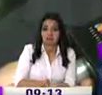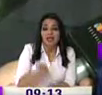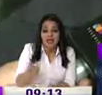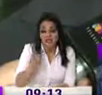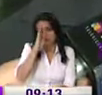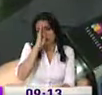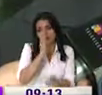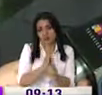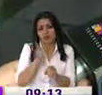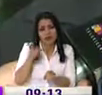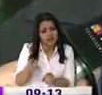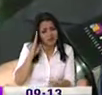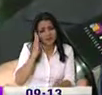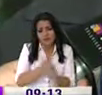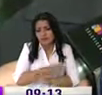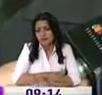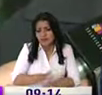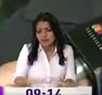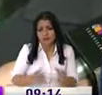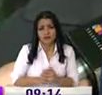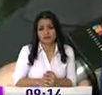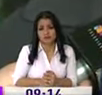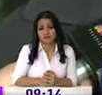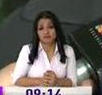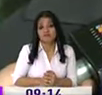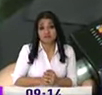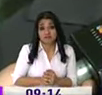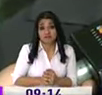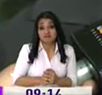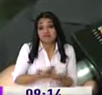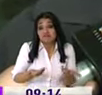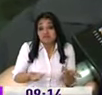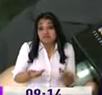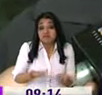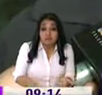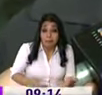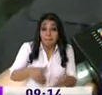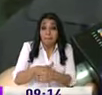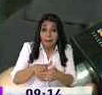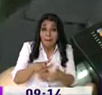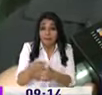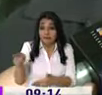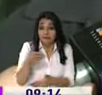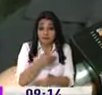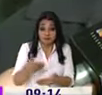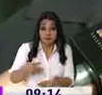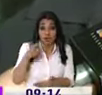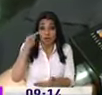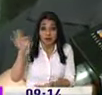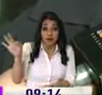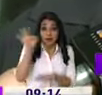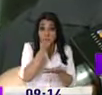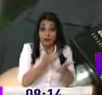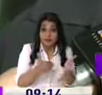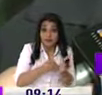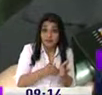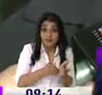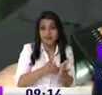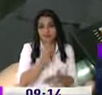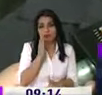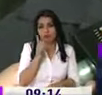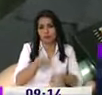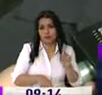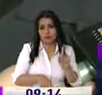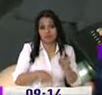que ese es el fondo de todo, combatir la posibilidad de que vuelva Rafael Correa y darles por el momento